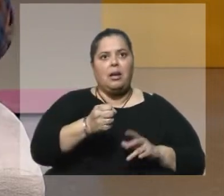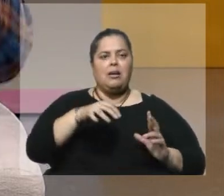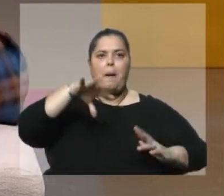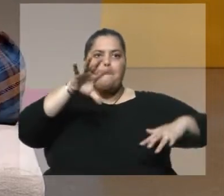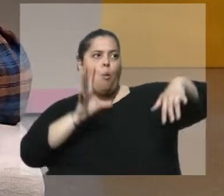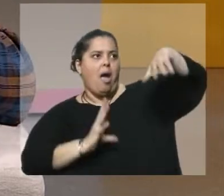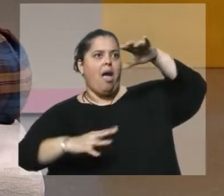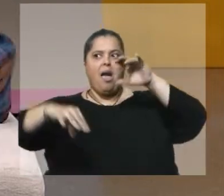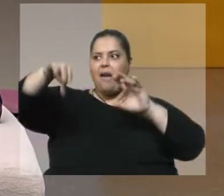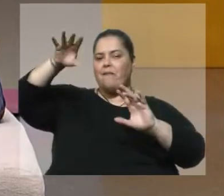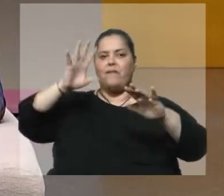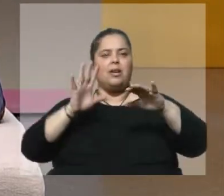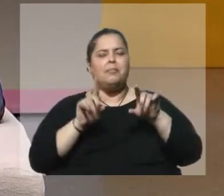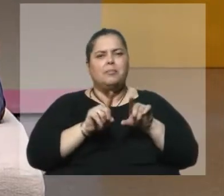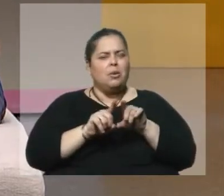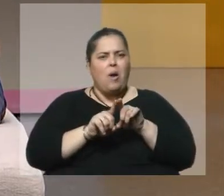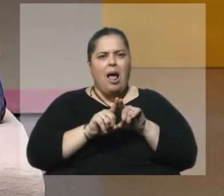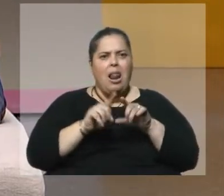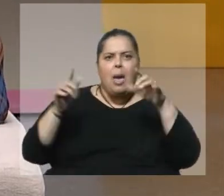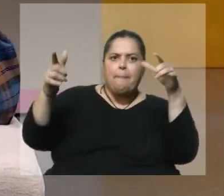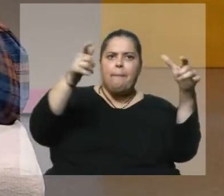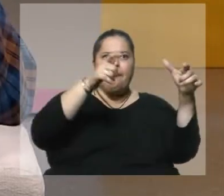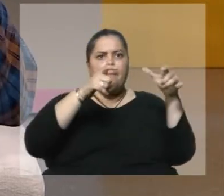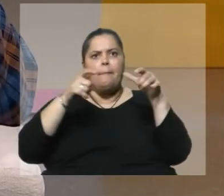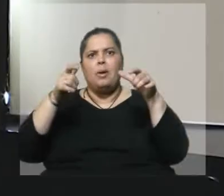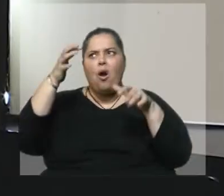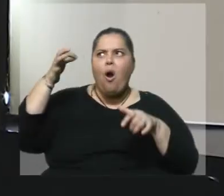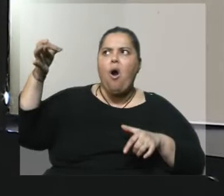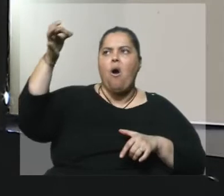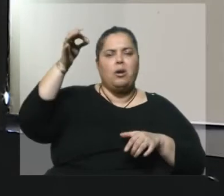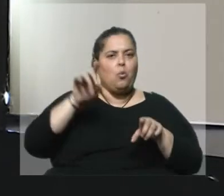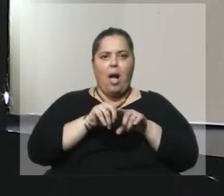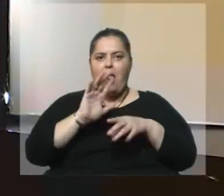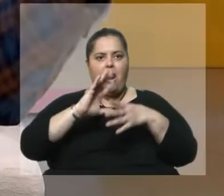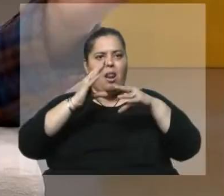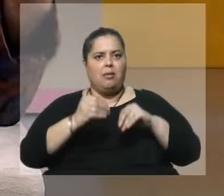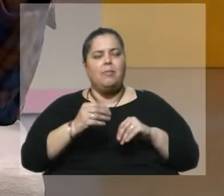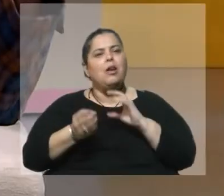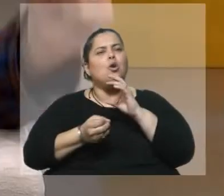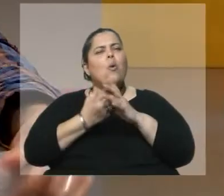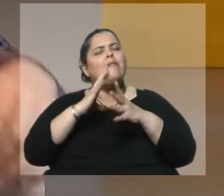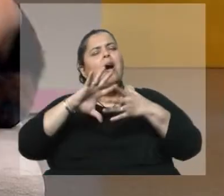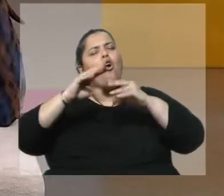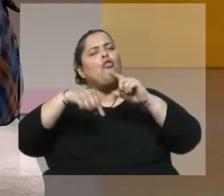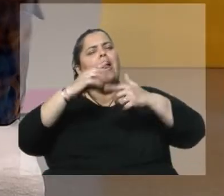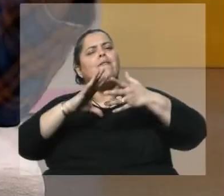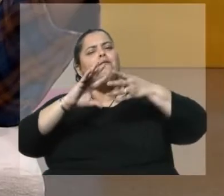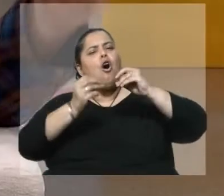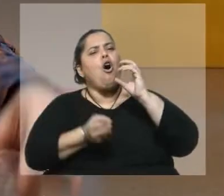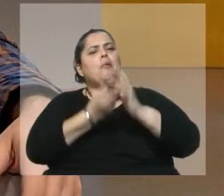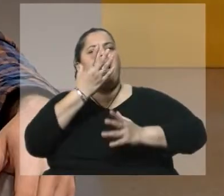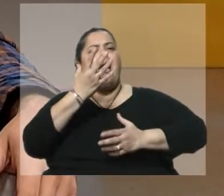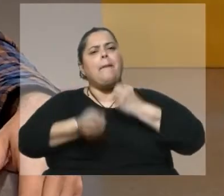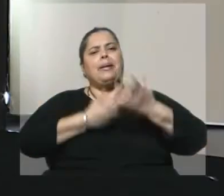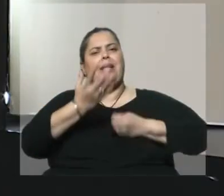toda como si fuera tal cual un platillo volador, una cosa. Nuevas técnicas. Hay otras expresiones, otros formatos.